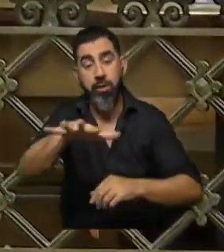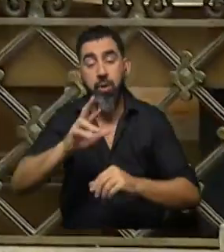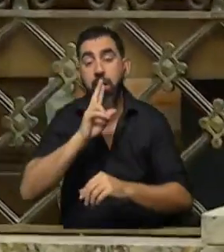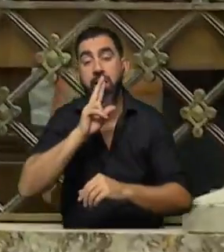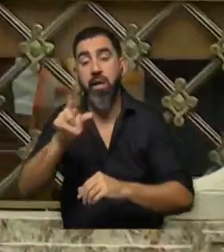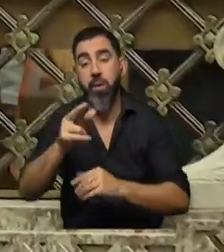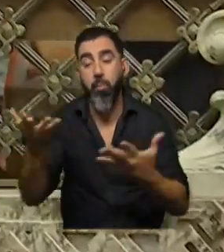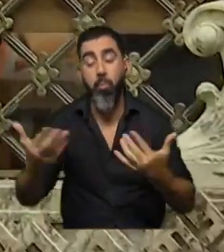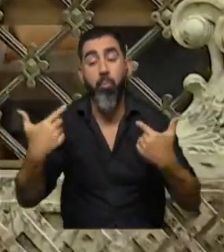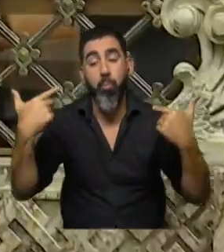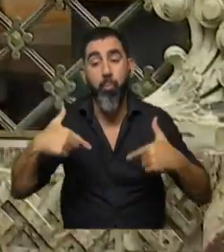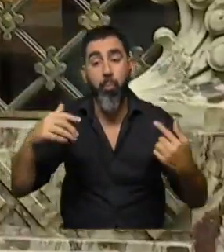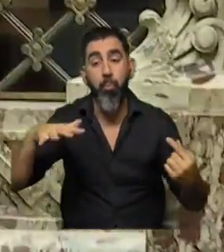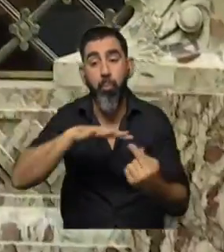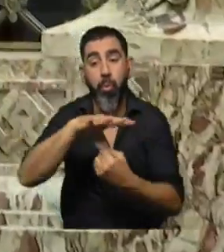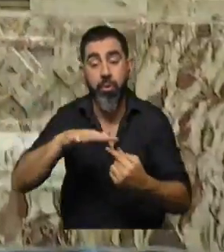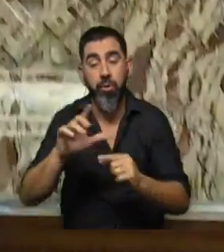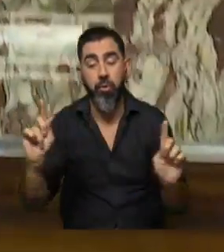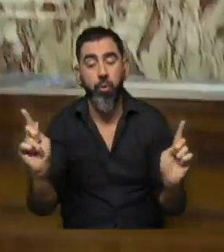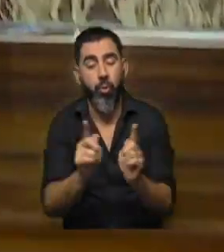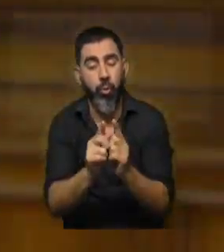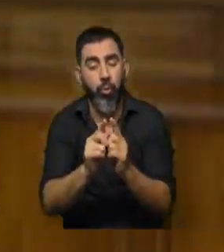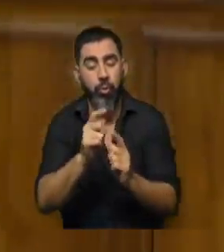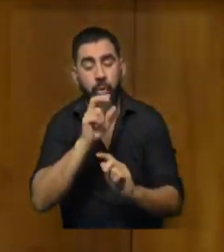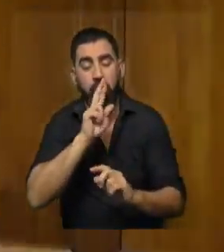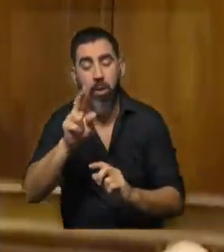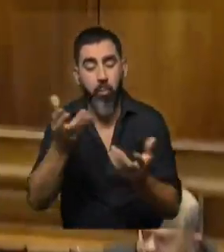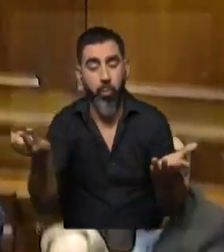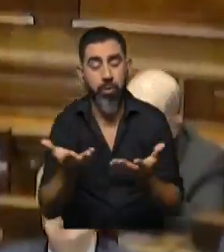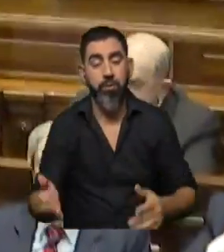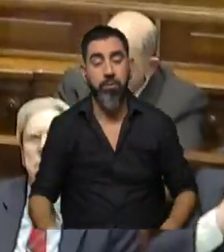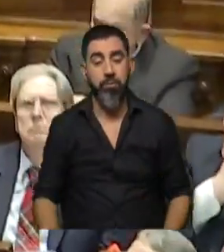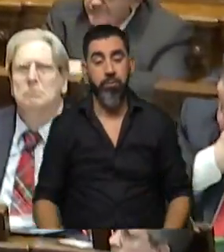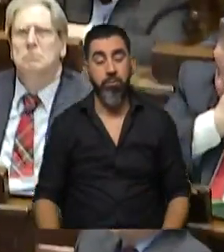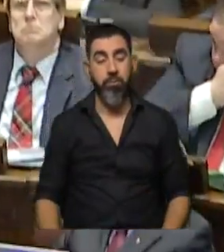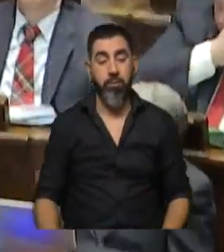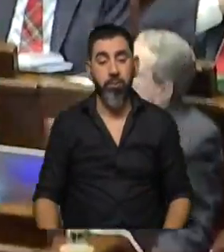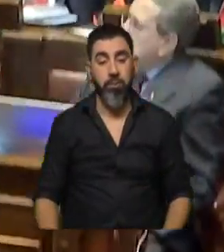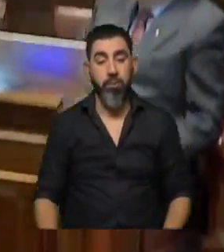contestando el ministro guvier vamos a escuchar parte de sus declaraciones